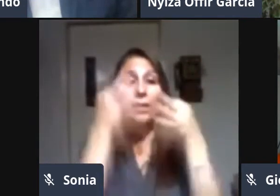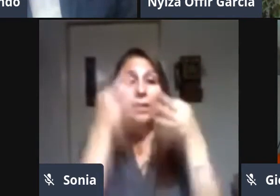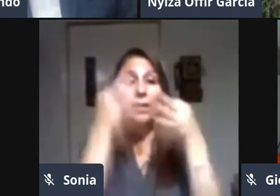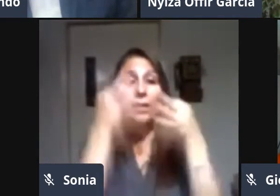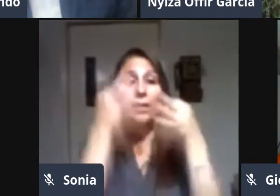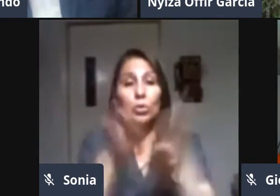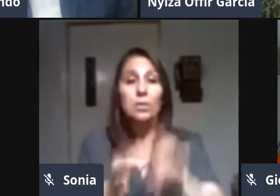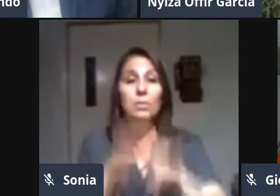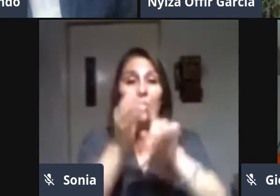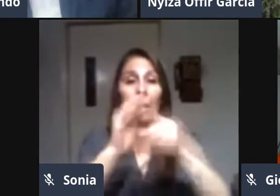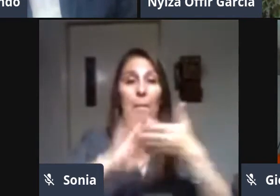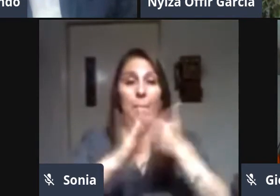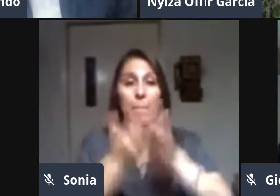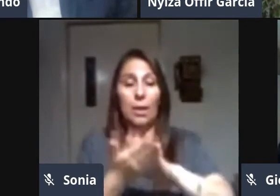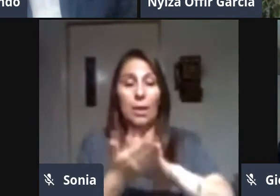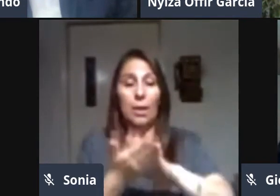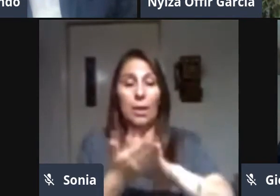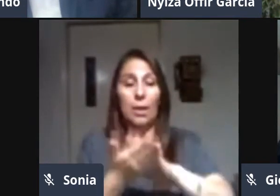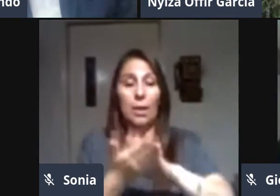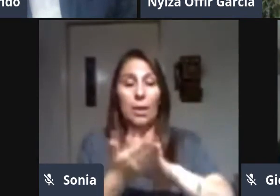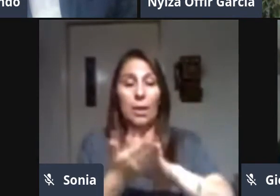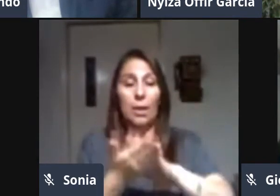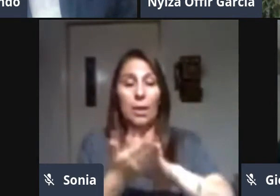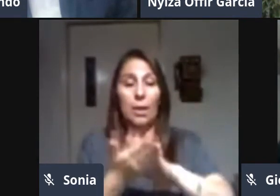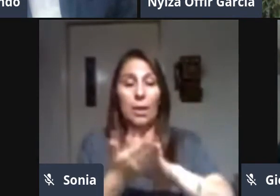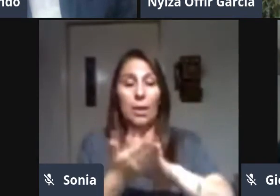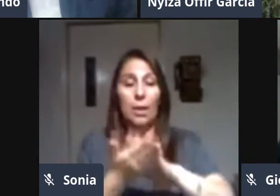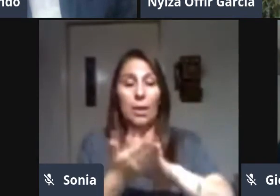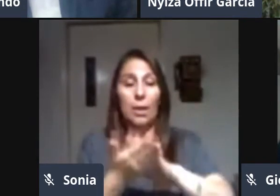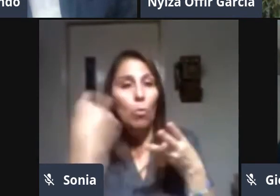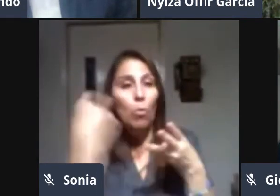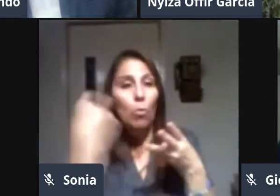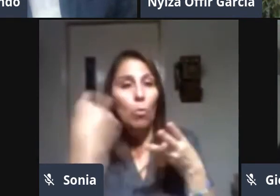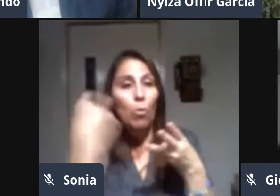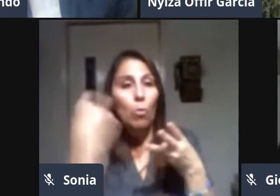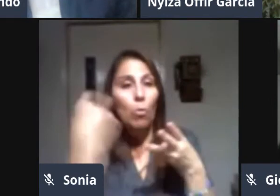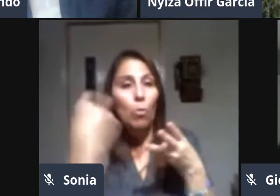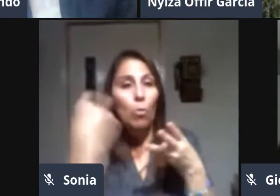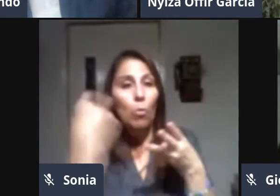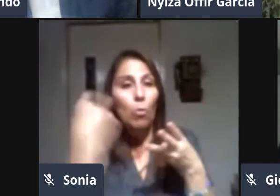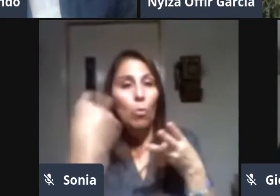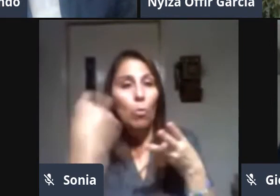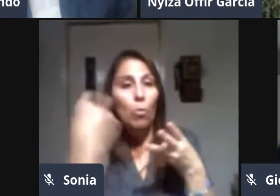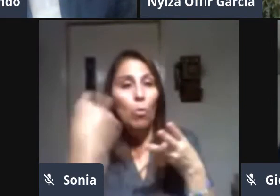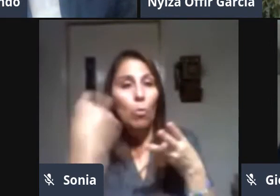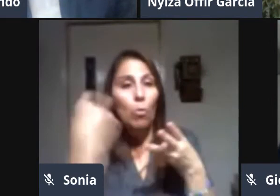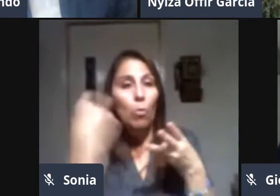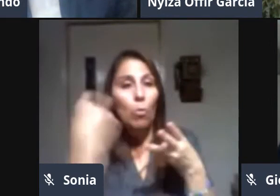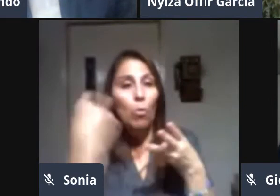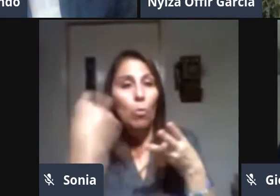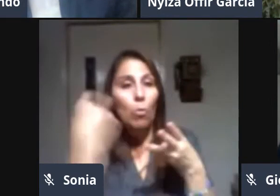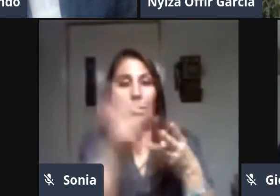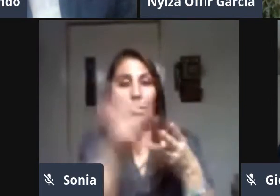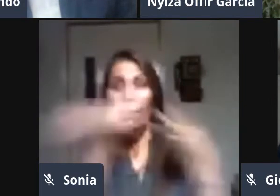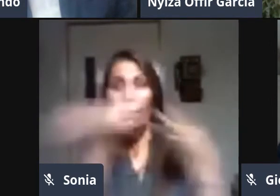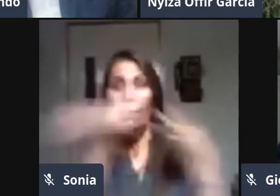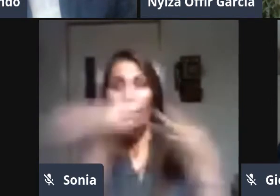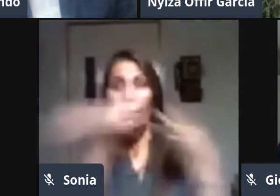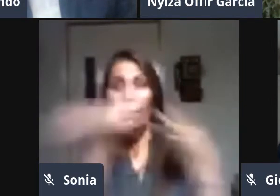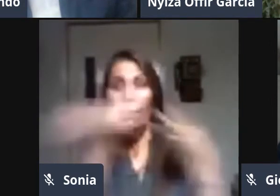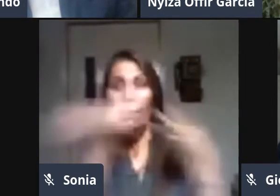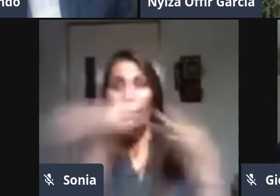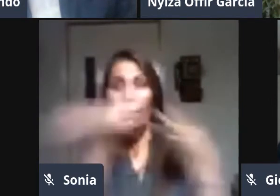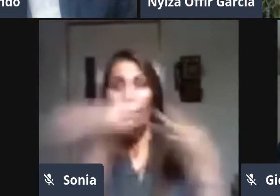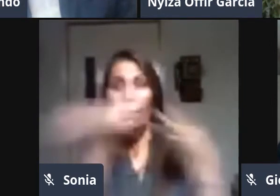de personas dadas por desaparecidas que antes solamente podíamos recurrir a la literatura para hablar de este